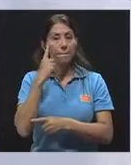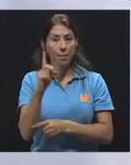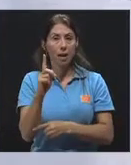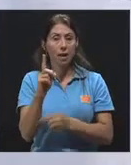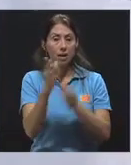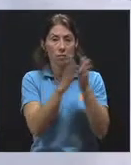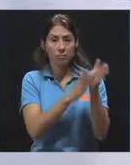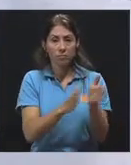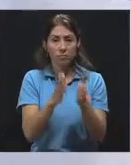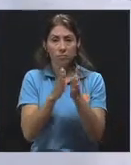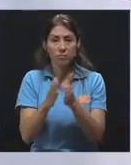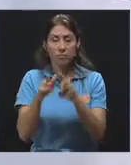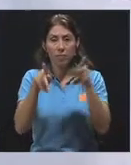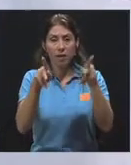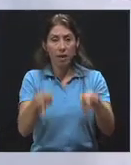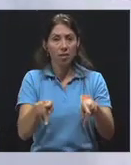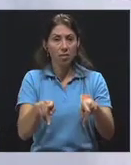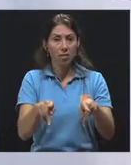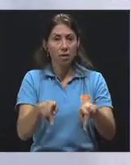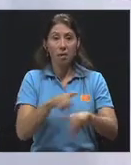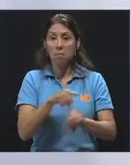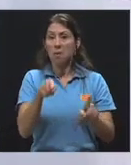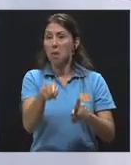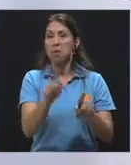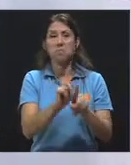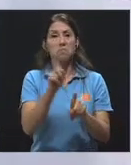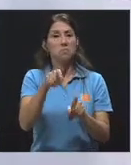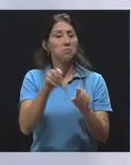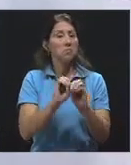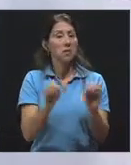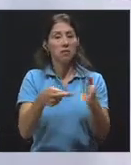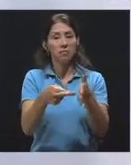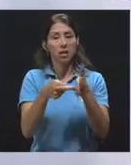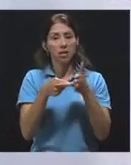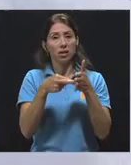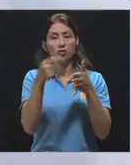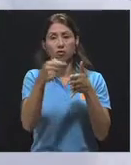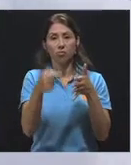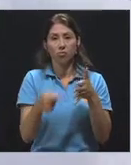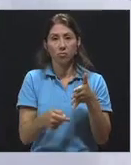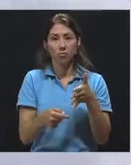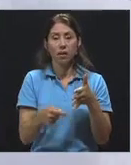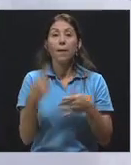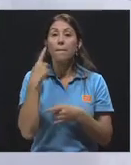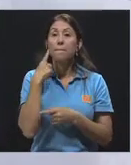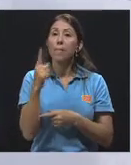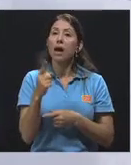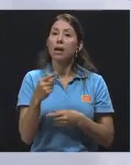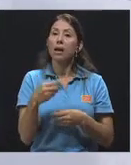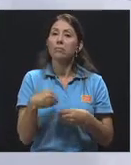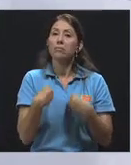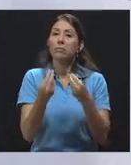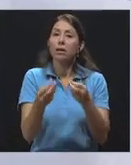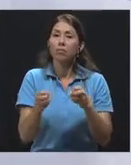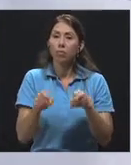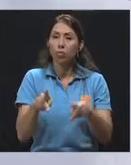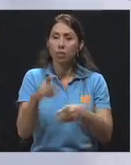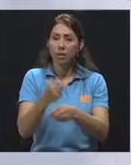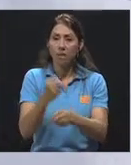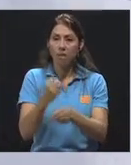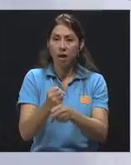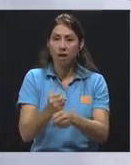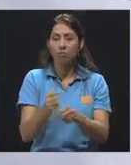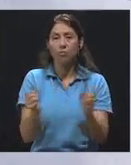para formar gente sin ningún tipo de requisito, digamos, para generar trabajo en este tipo de cosas con